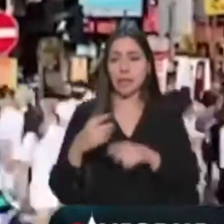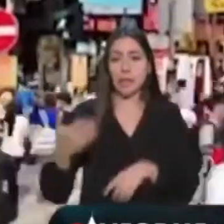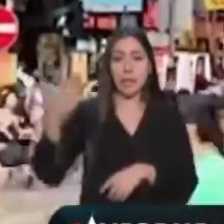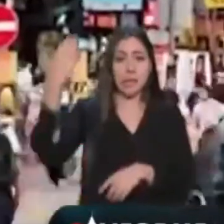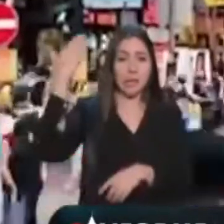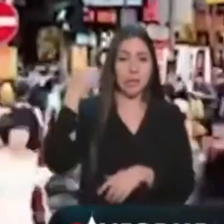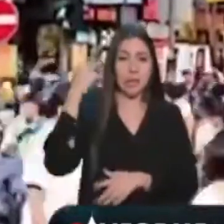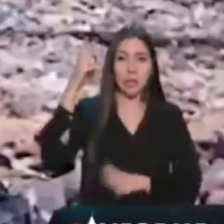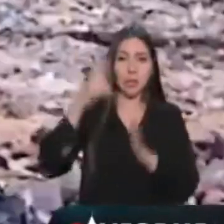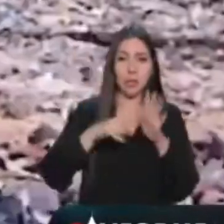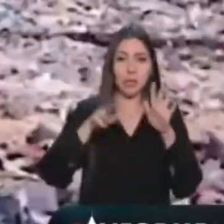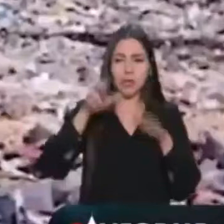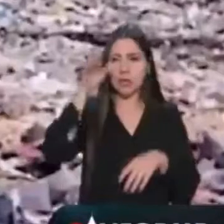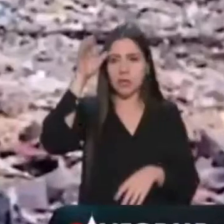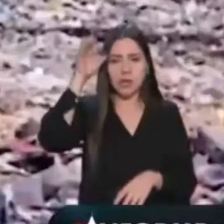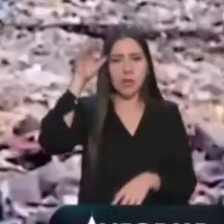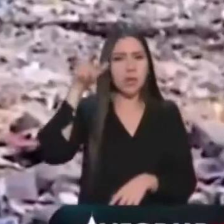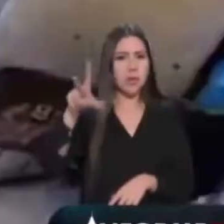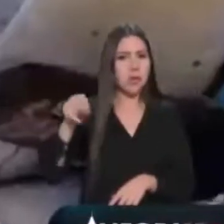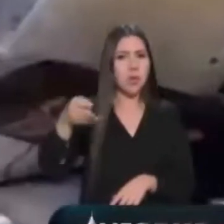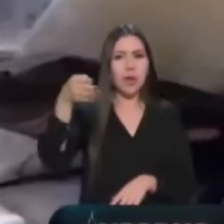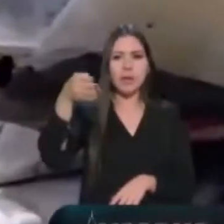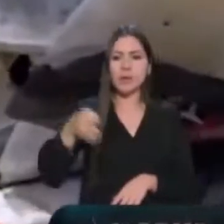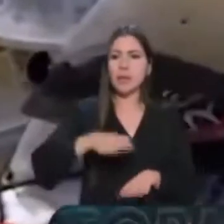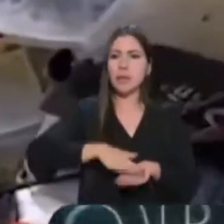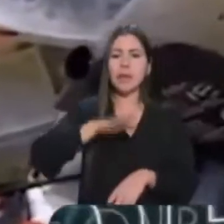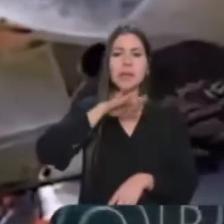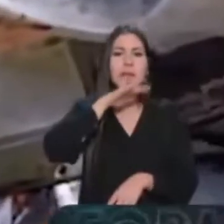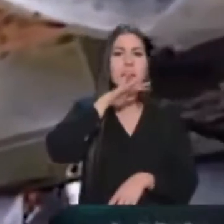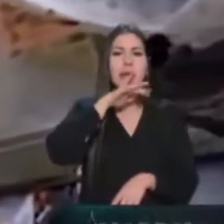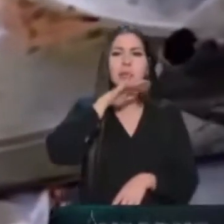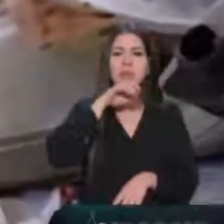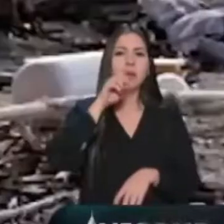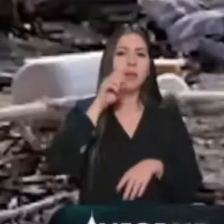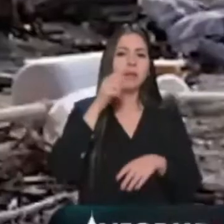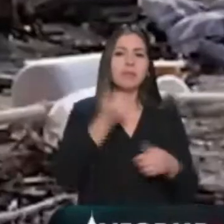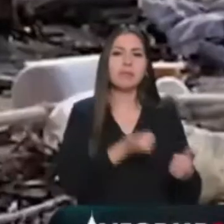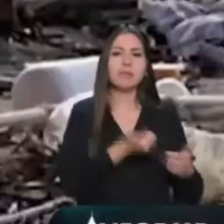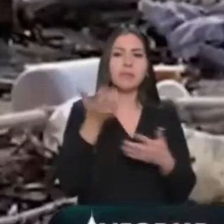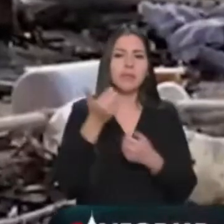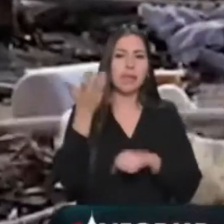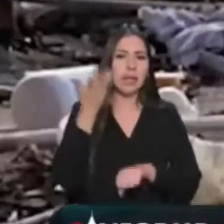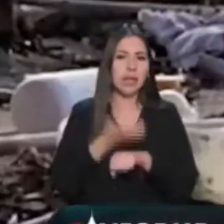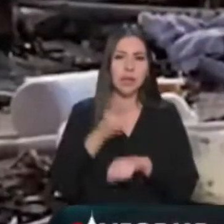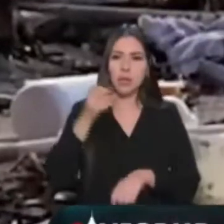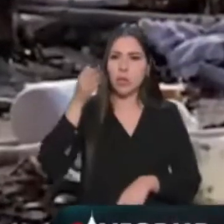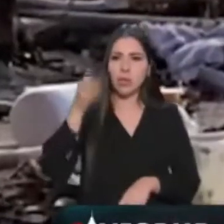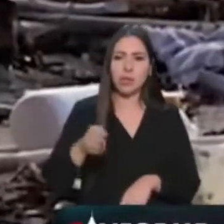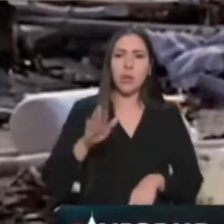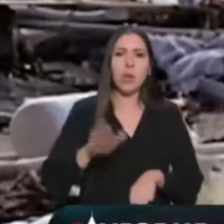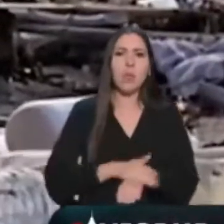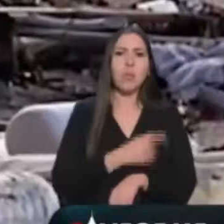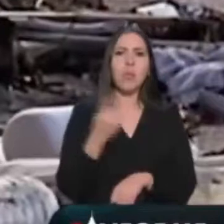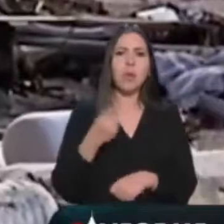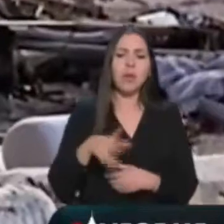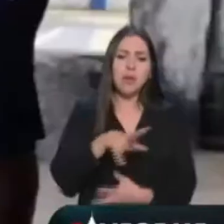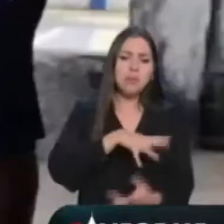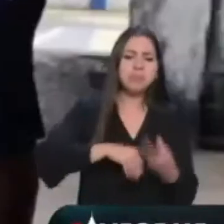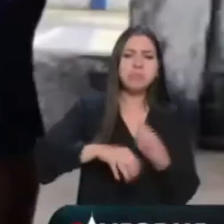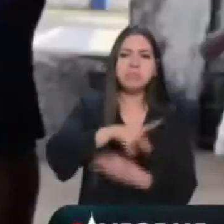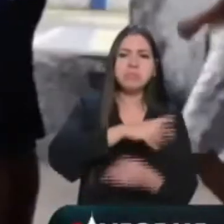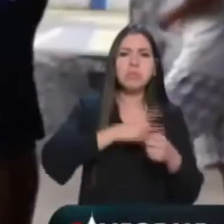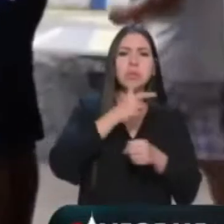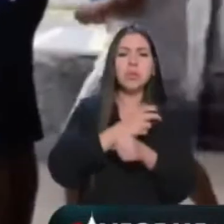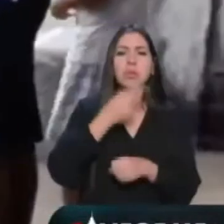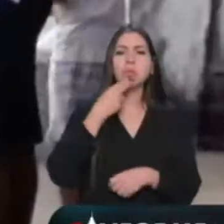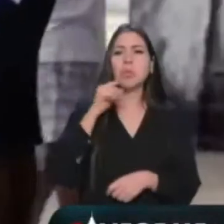China decide no aceptar más los desechos de plásticos de Estados Unidos por su condición de poco reciclables.